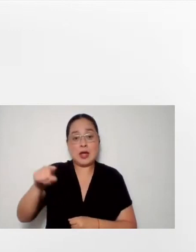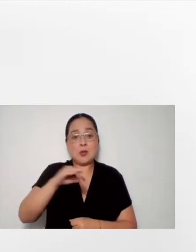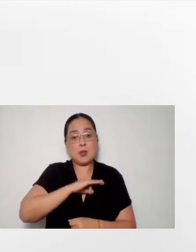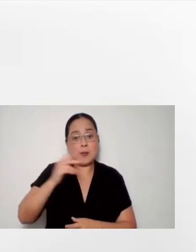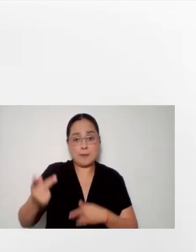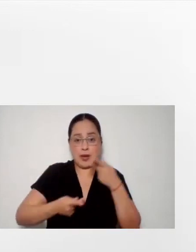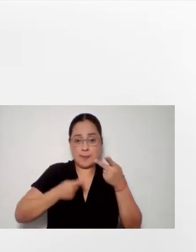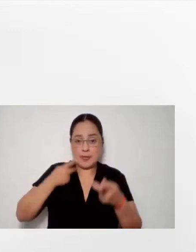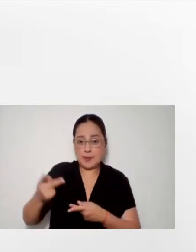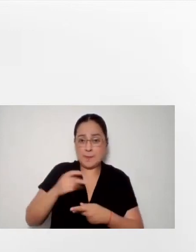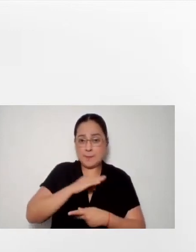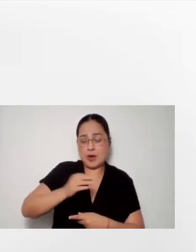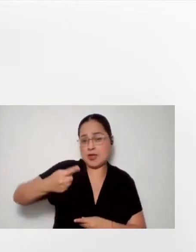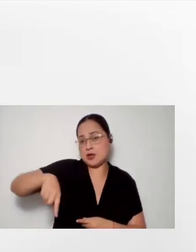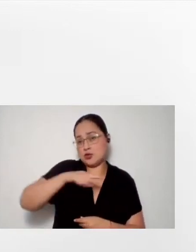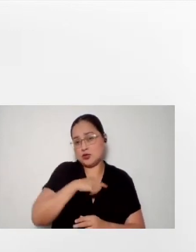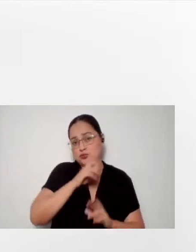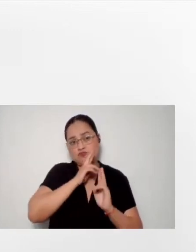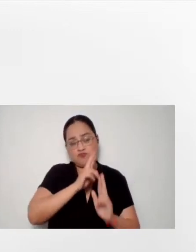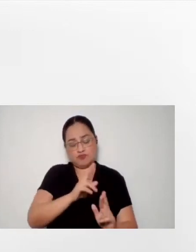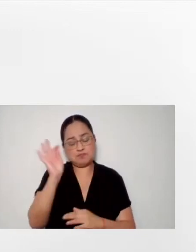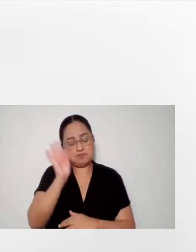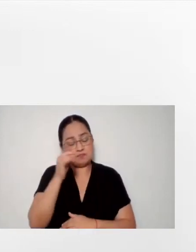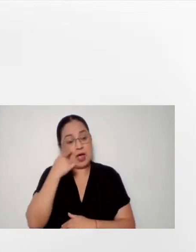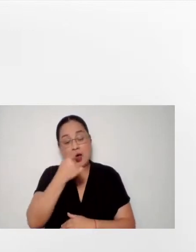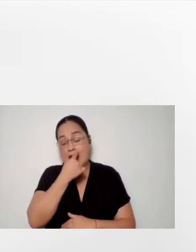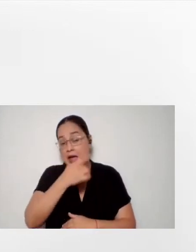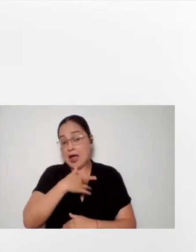podamos respondérselas si es posible.